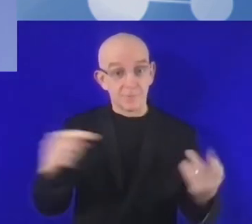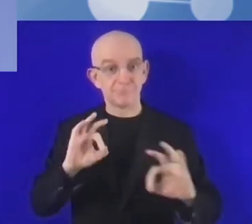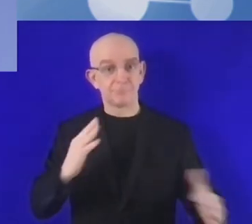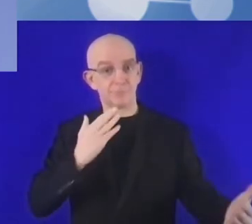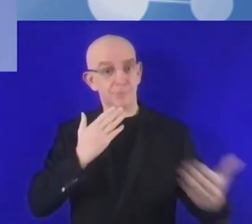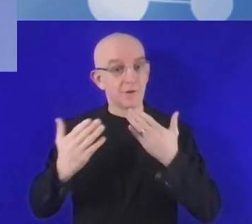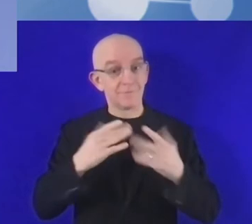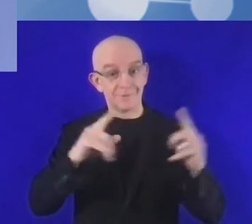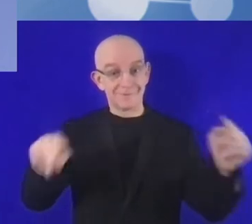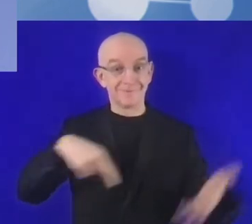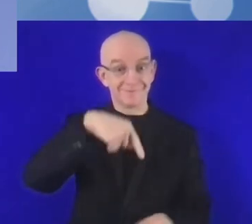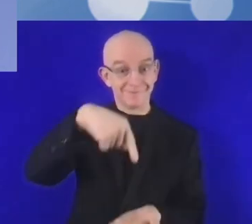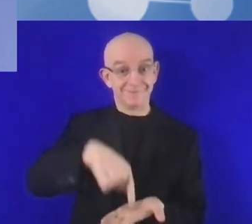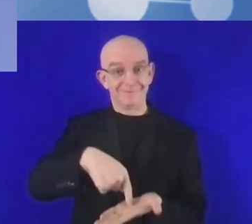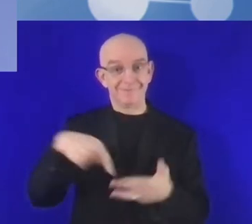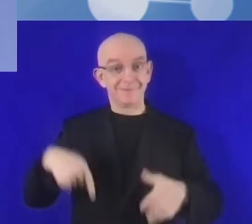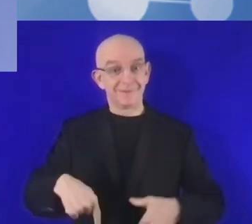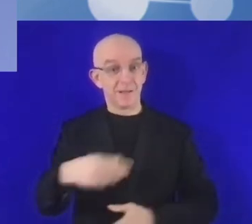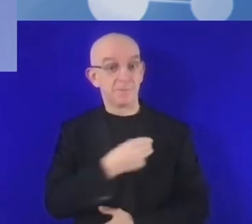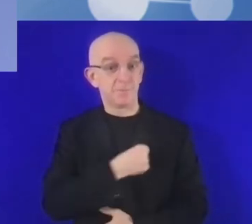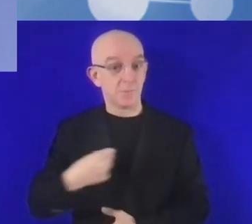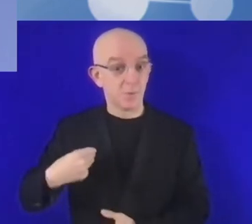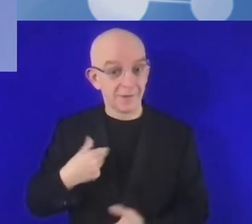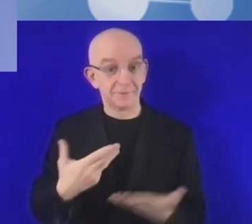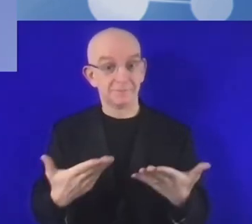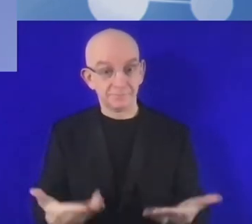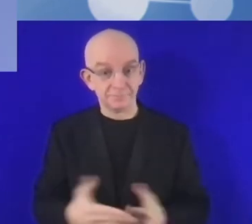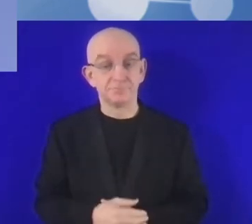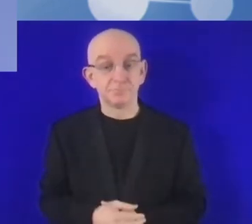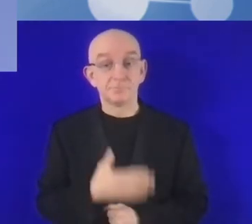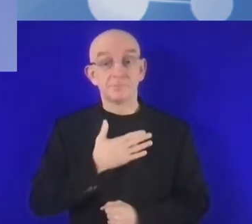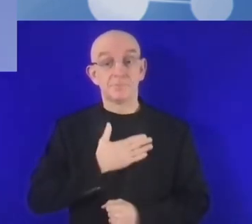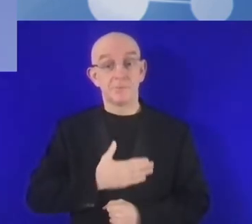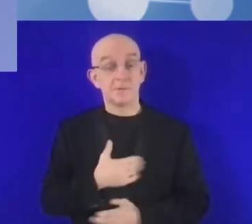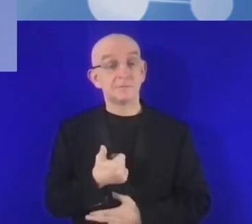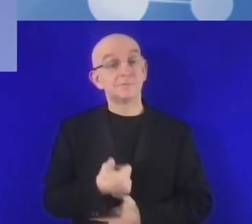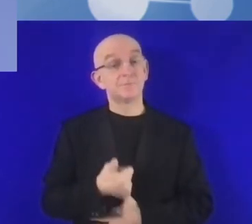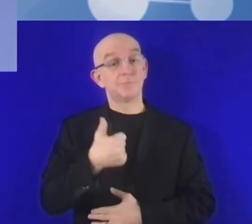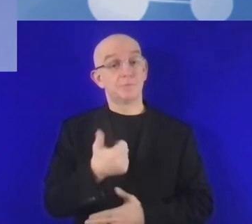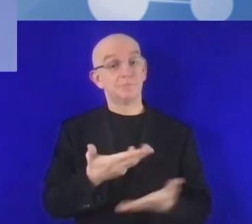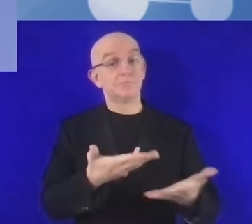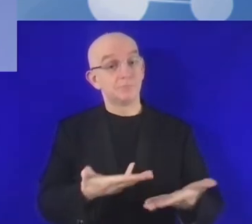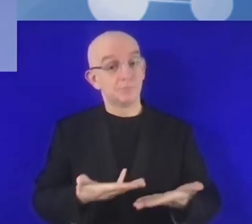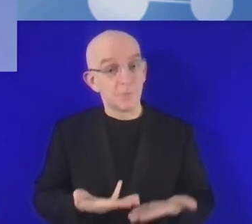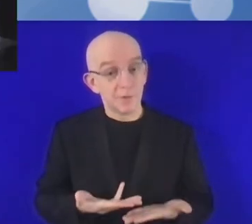reunido aquí en el Centro de Congresos de Katowice. Doy la bienvenida